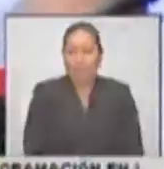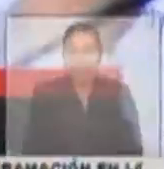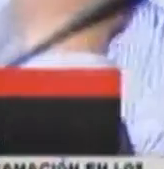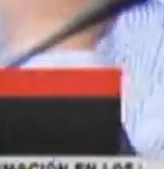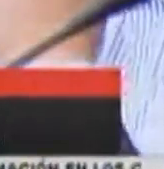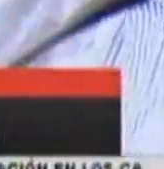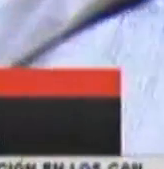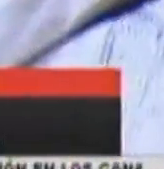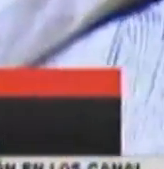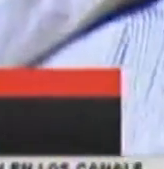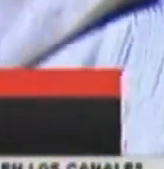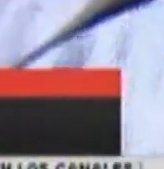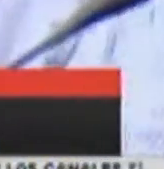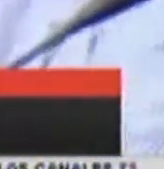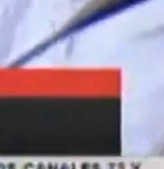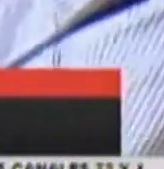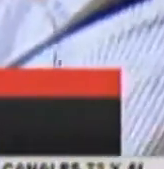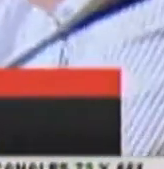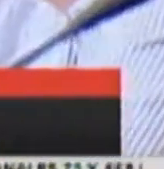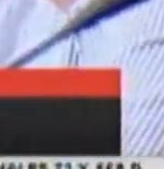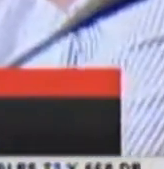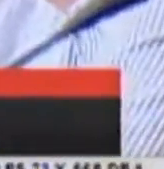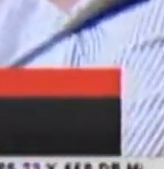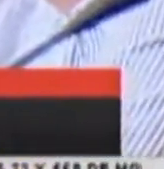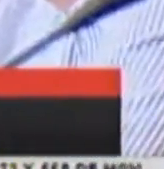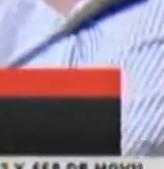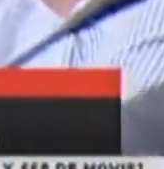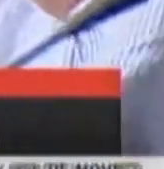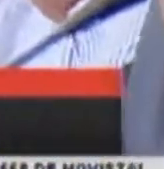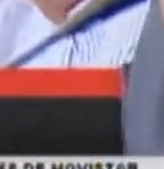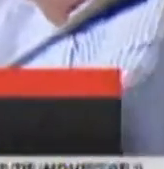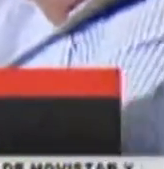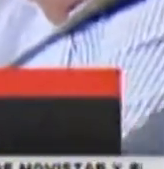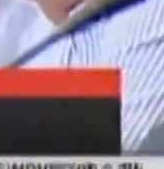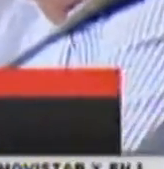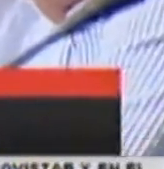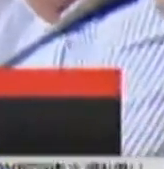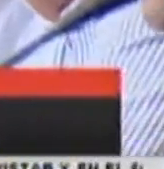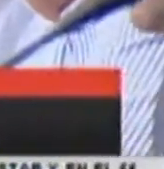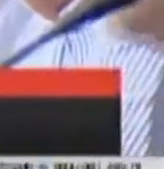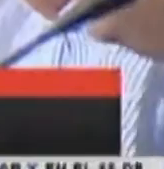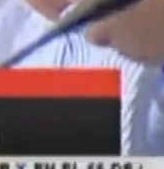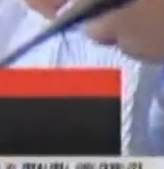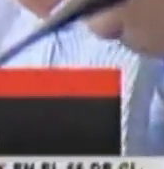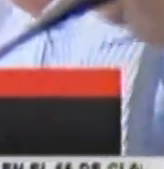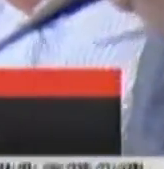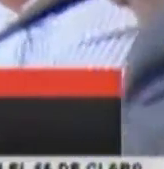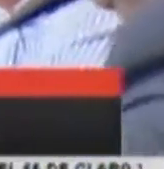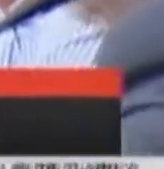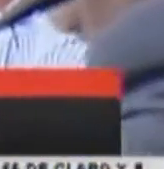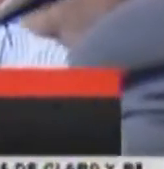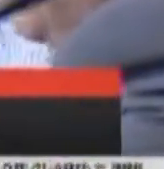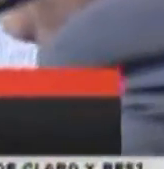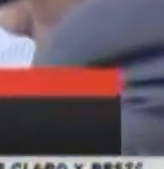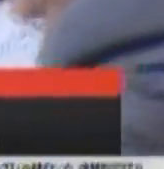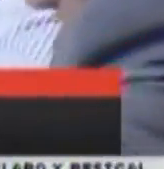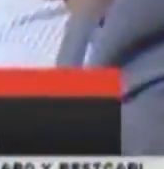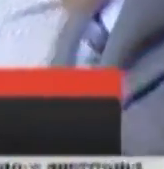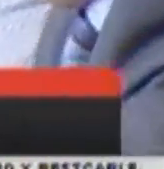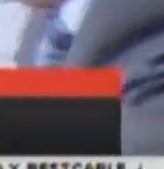congresista Castro. Cedo la palabra al congresista Moisés Guía. Gracias, Presidenta. En primer